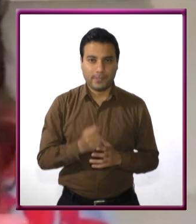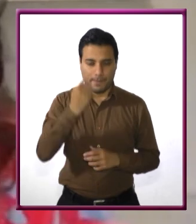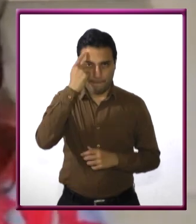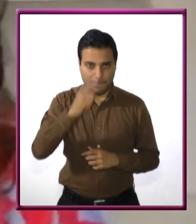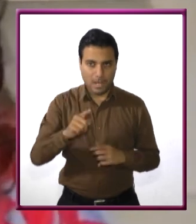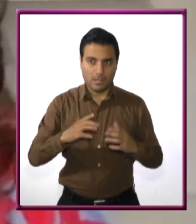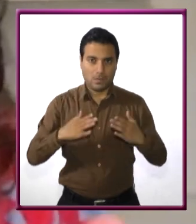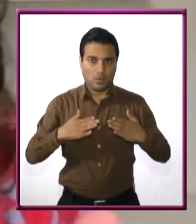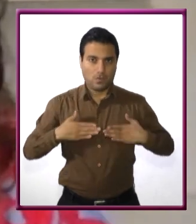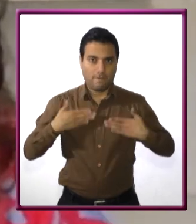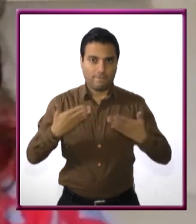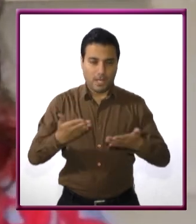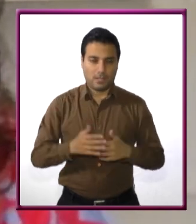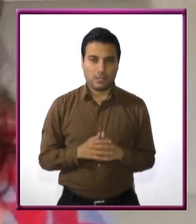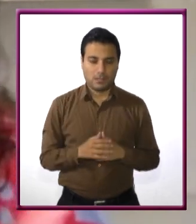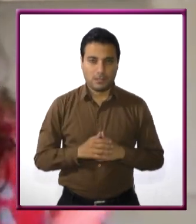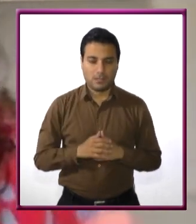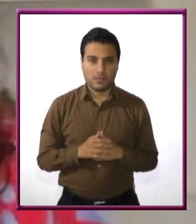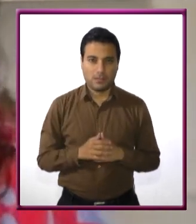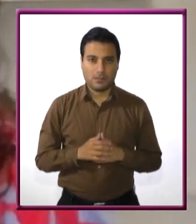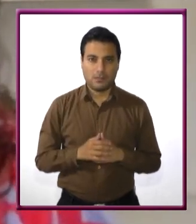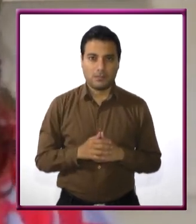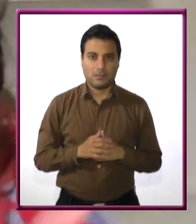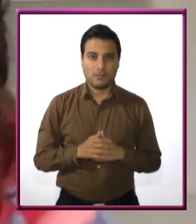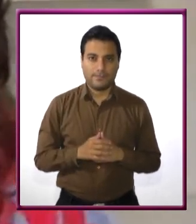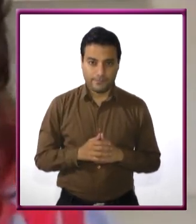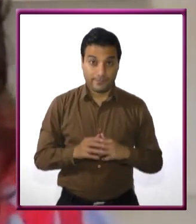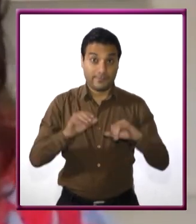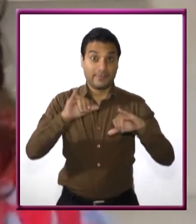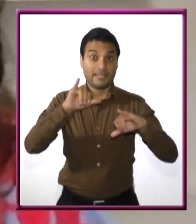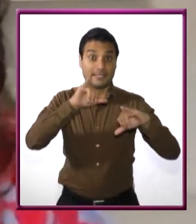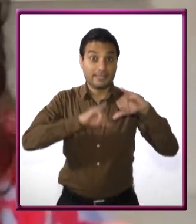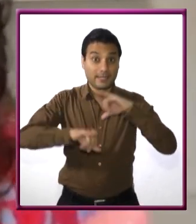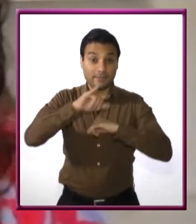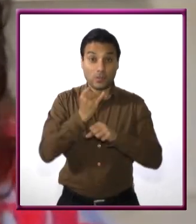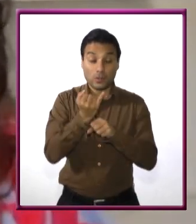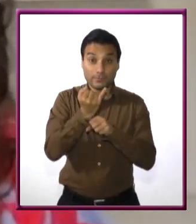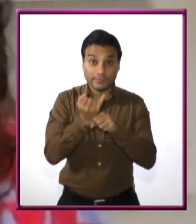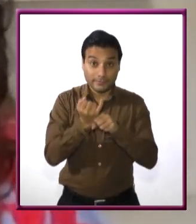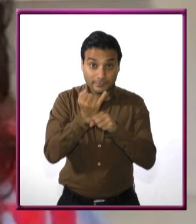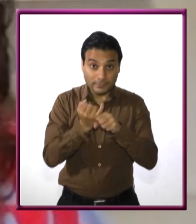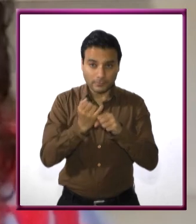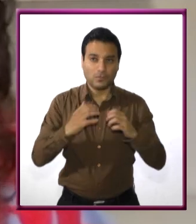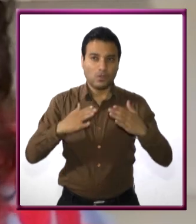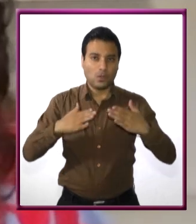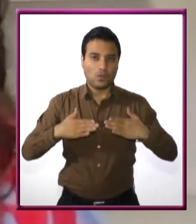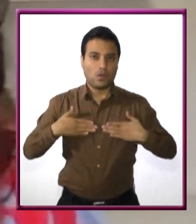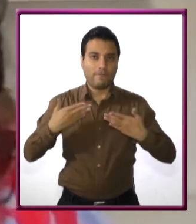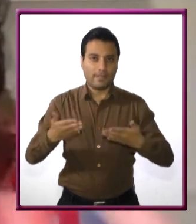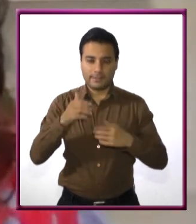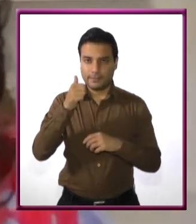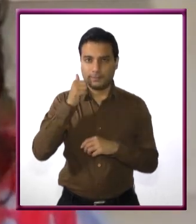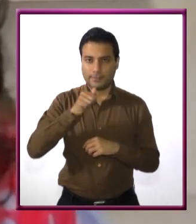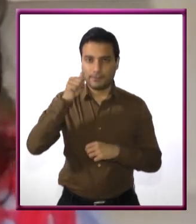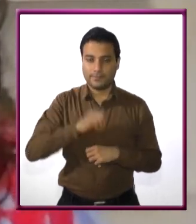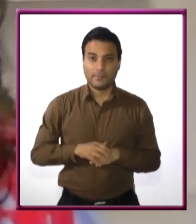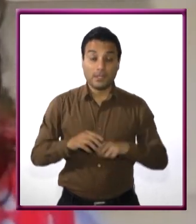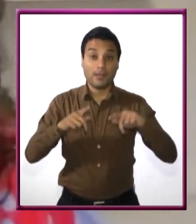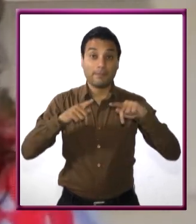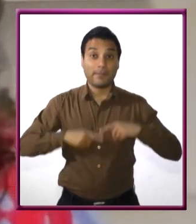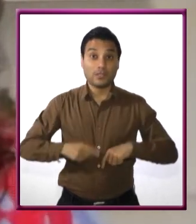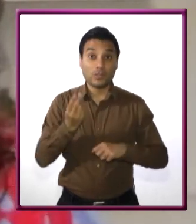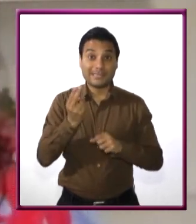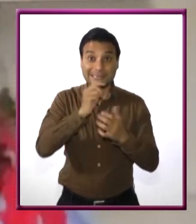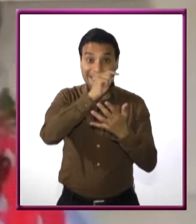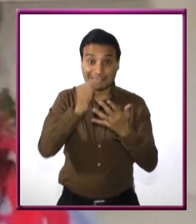una confianza de la población en el quehacer científico. El quehacer científico no puede estar desacoplado de las